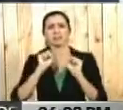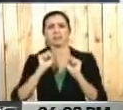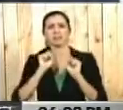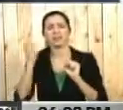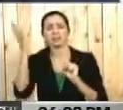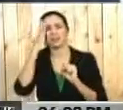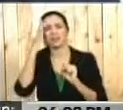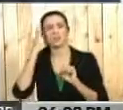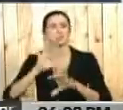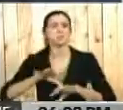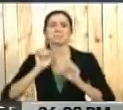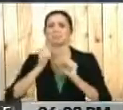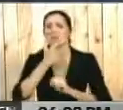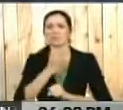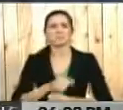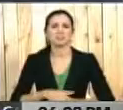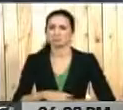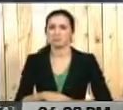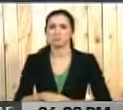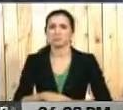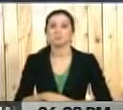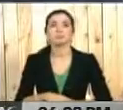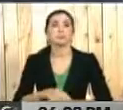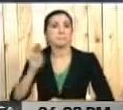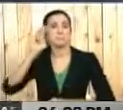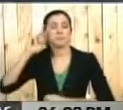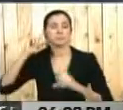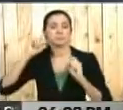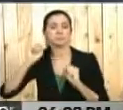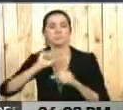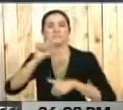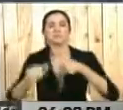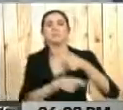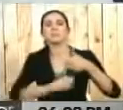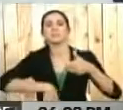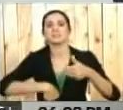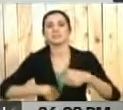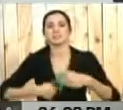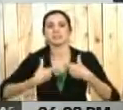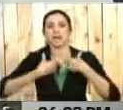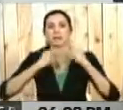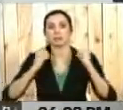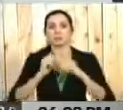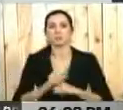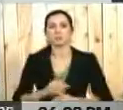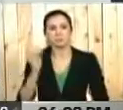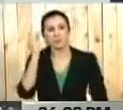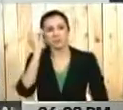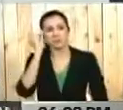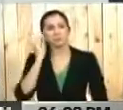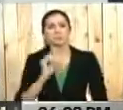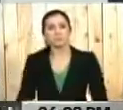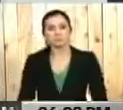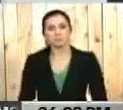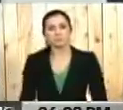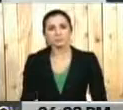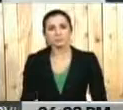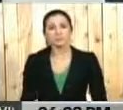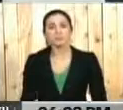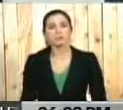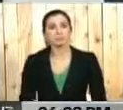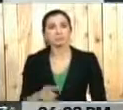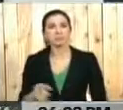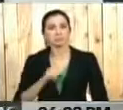fácil entendimiento. Un gran maestro, nuestro vicepresidente. Me parece que eso le da mucha